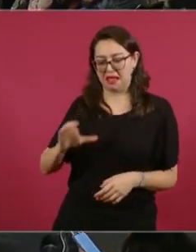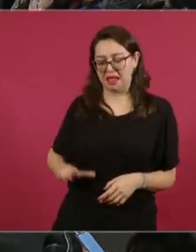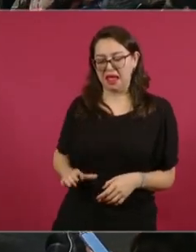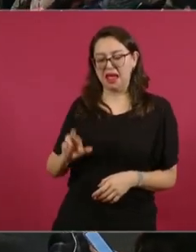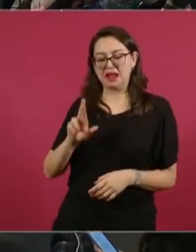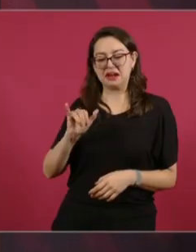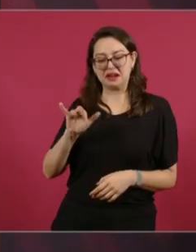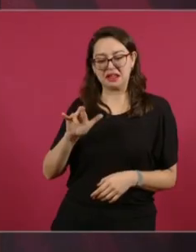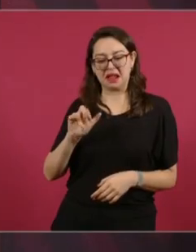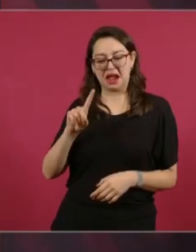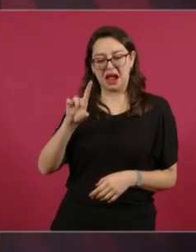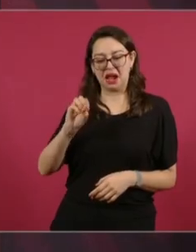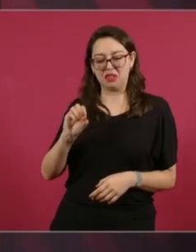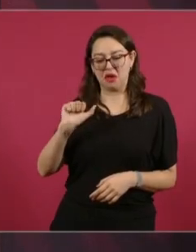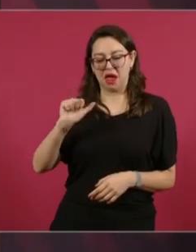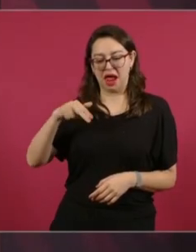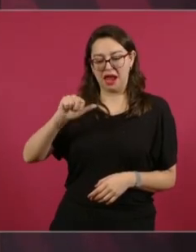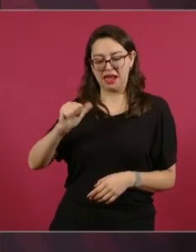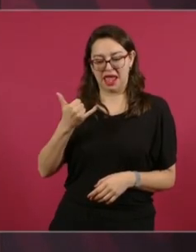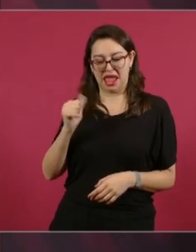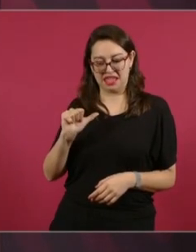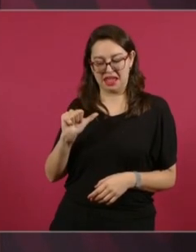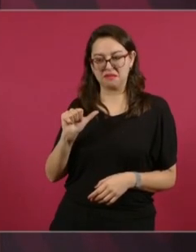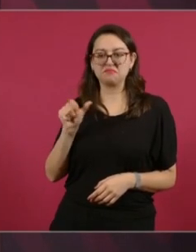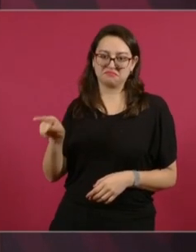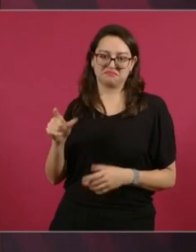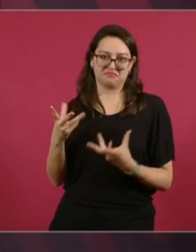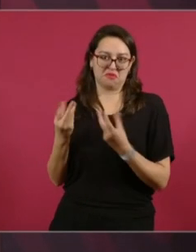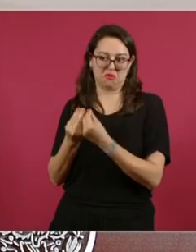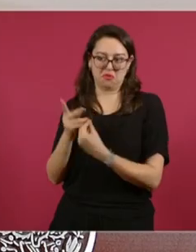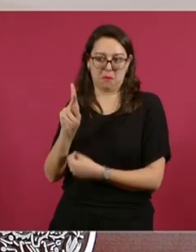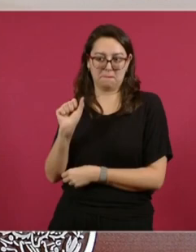el PAN y otros partidos paleros.